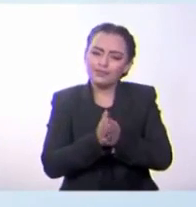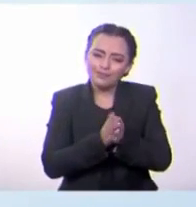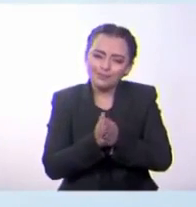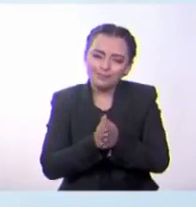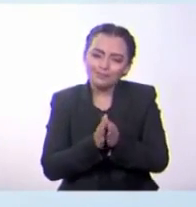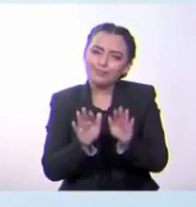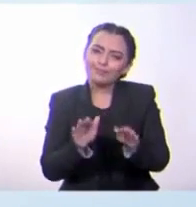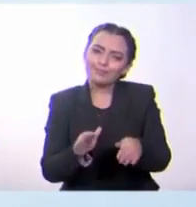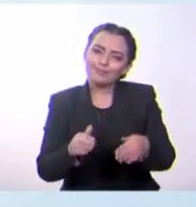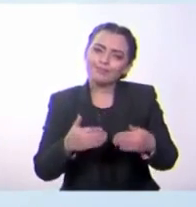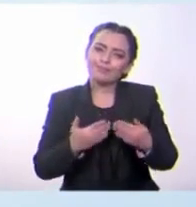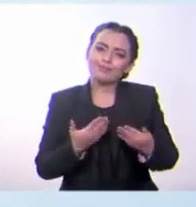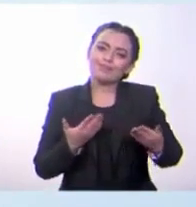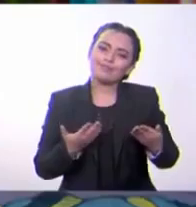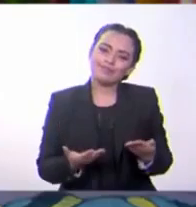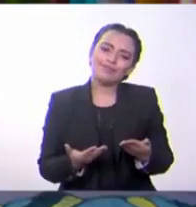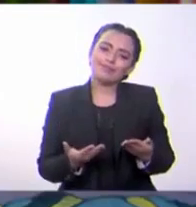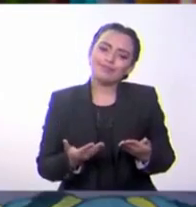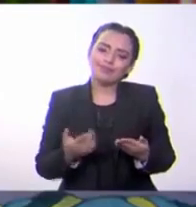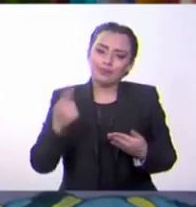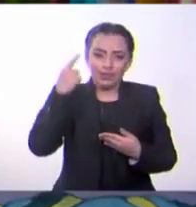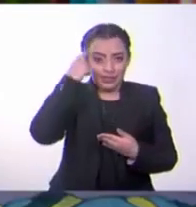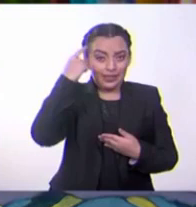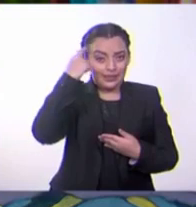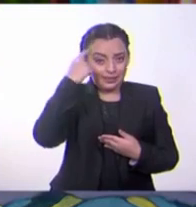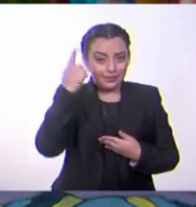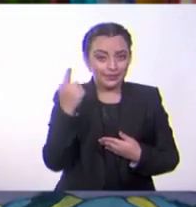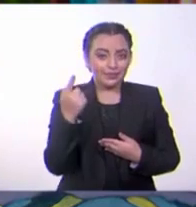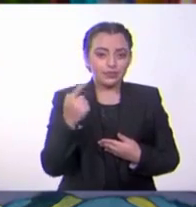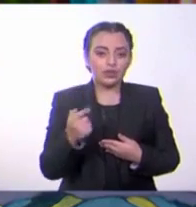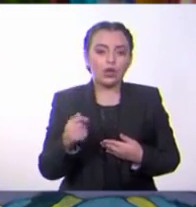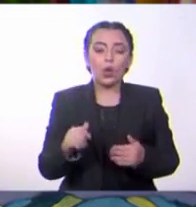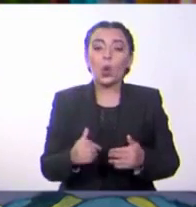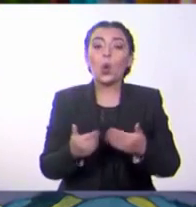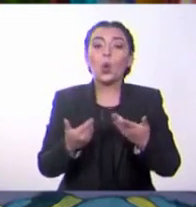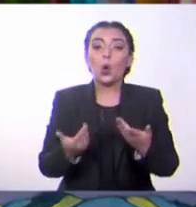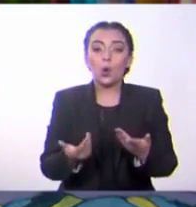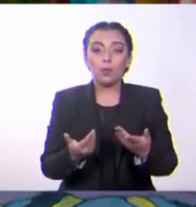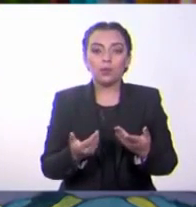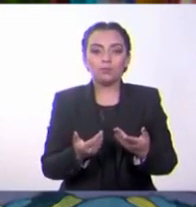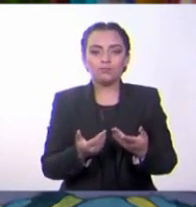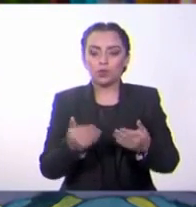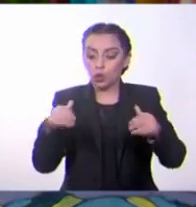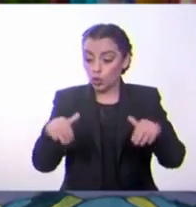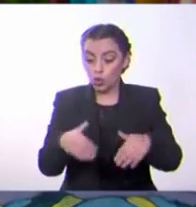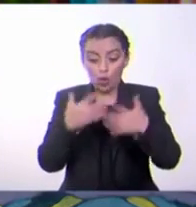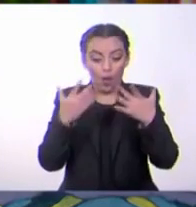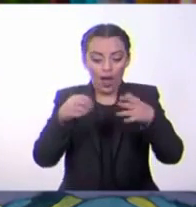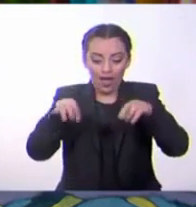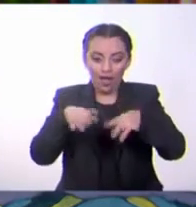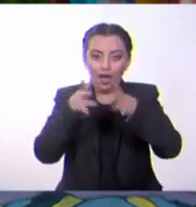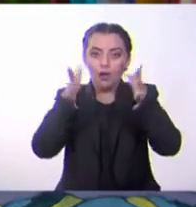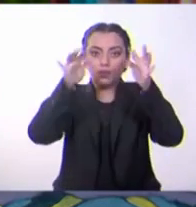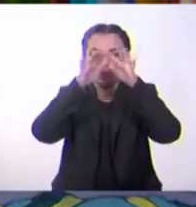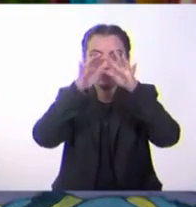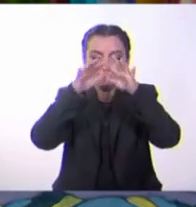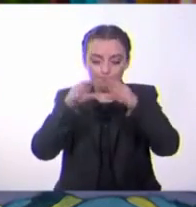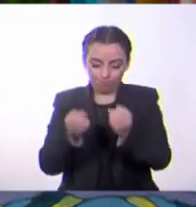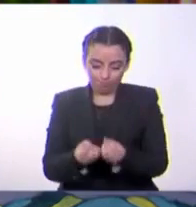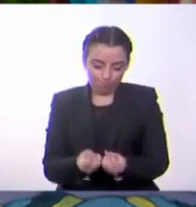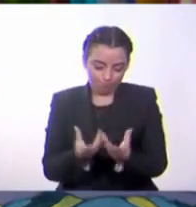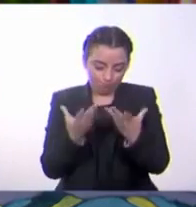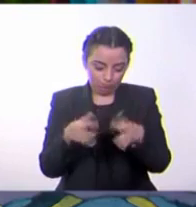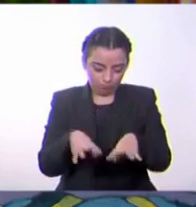porque esto nos da la idea de cómo influye la deforestación de los suelos en el tipo